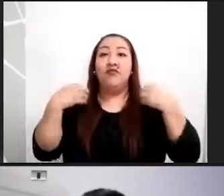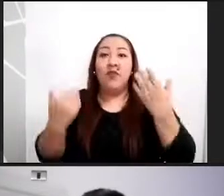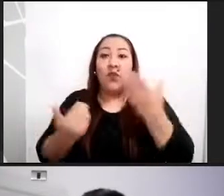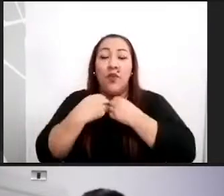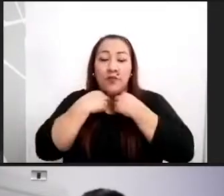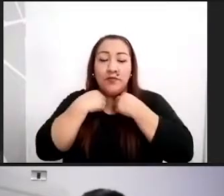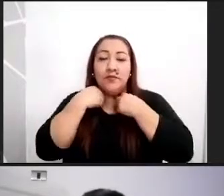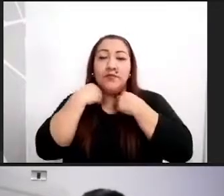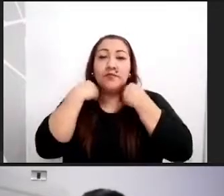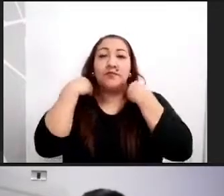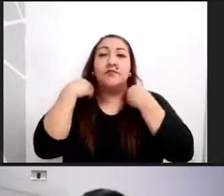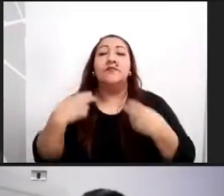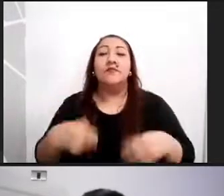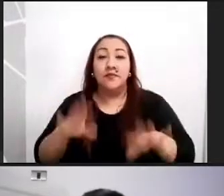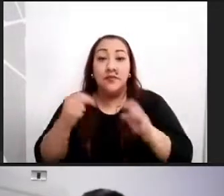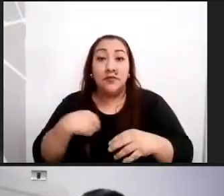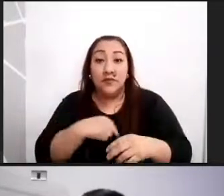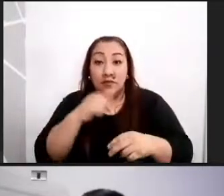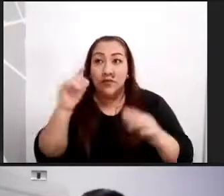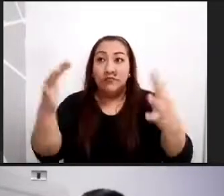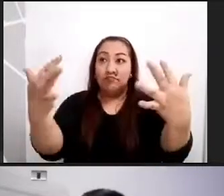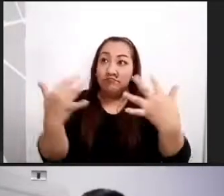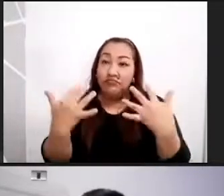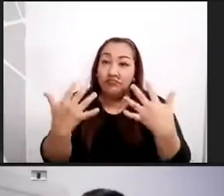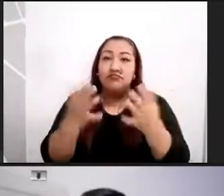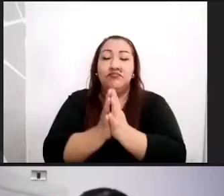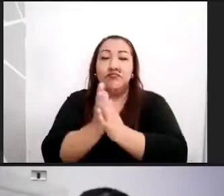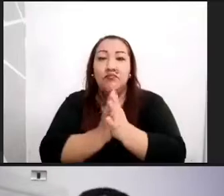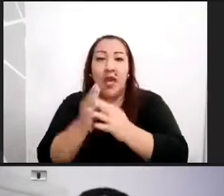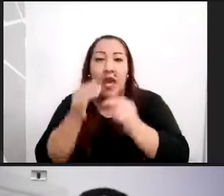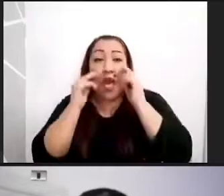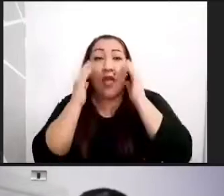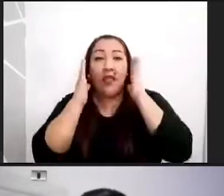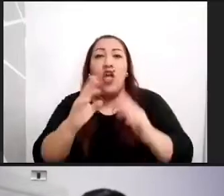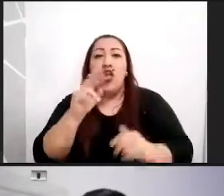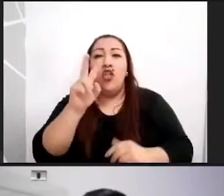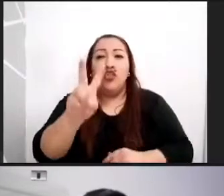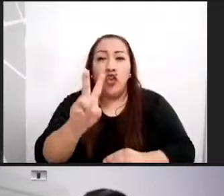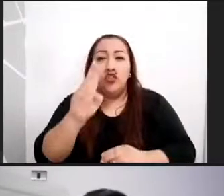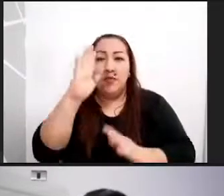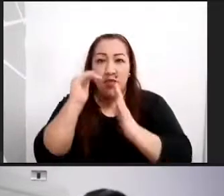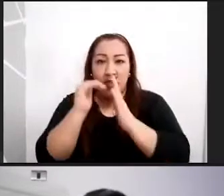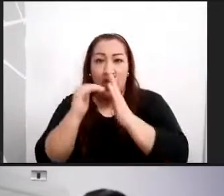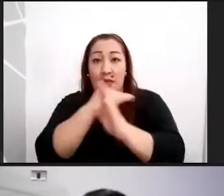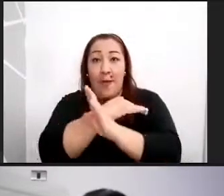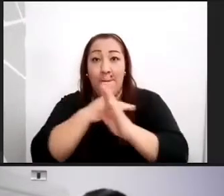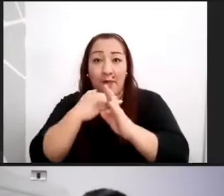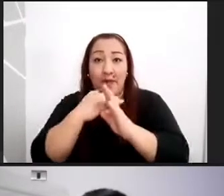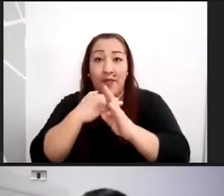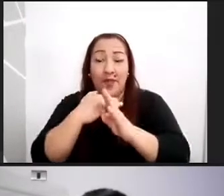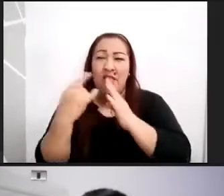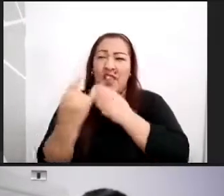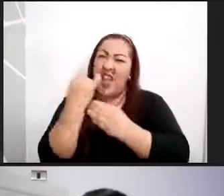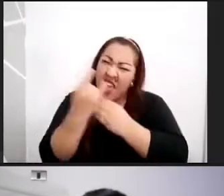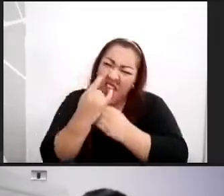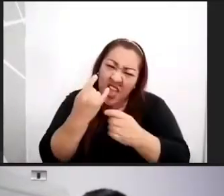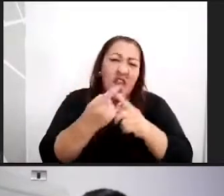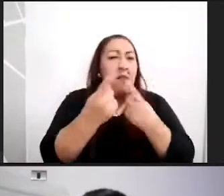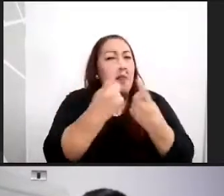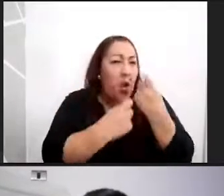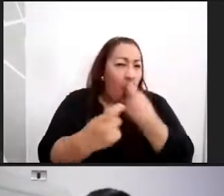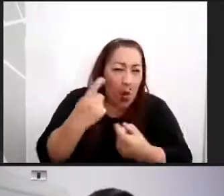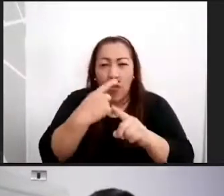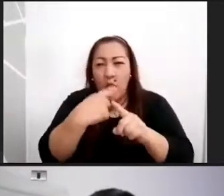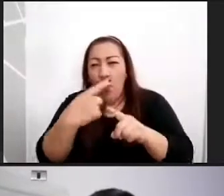entonces hemos atendido 2,5 millones de quejas, pedidos, consultas a lo largo